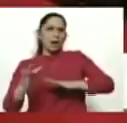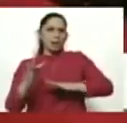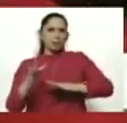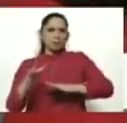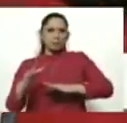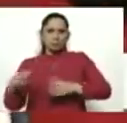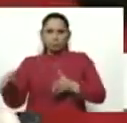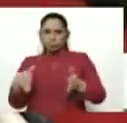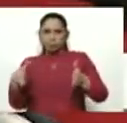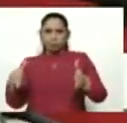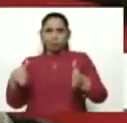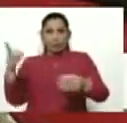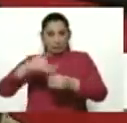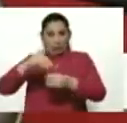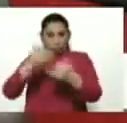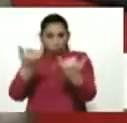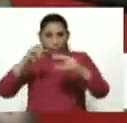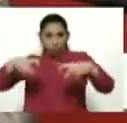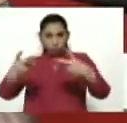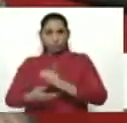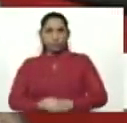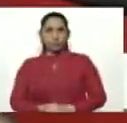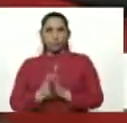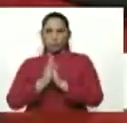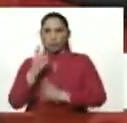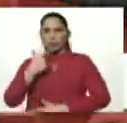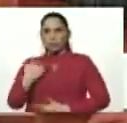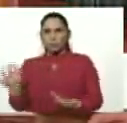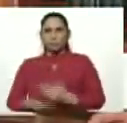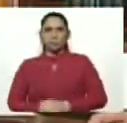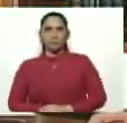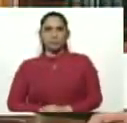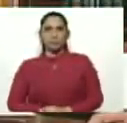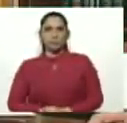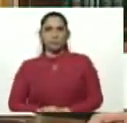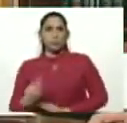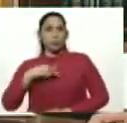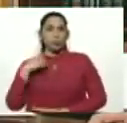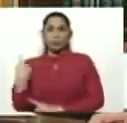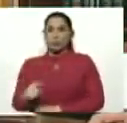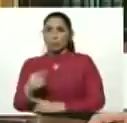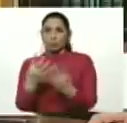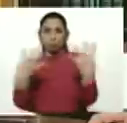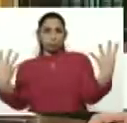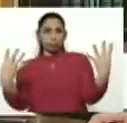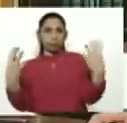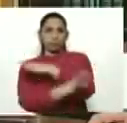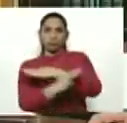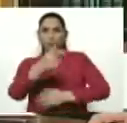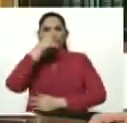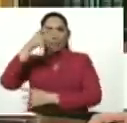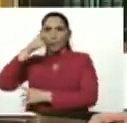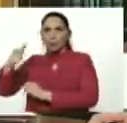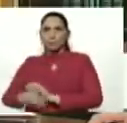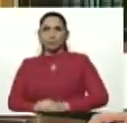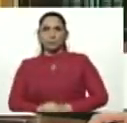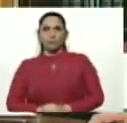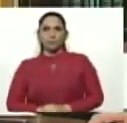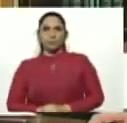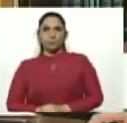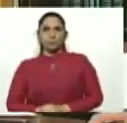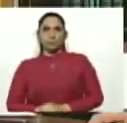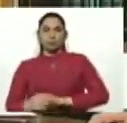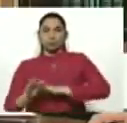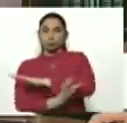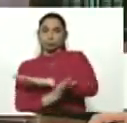Ceballos? ¿Tienen los datos actualizados? Sí, igual. Por favor, vamos. Nosotros tenemos los cordones sanitarios en los